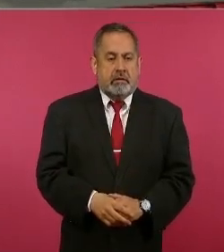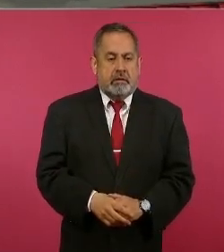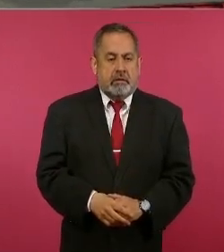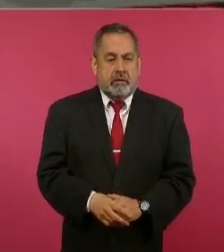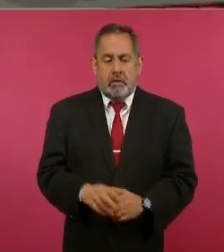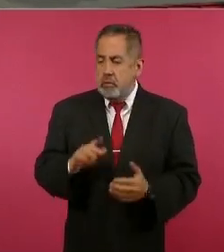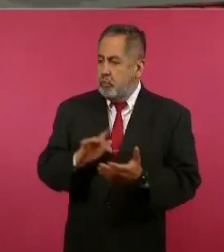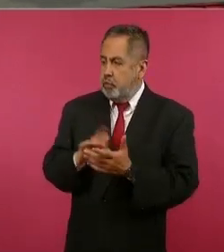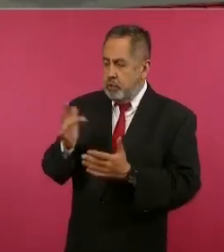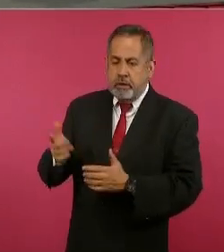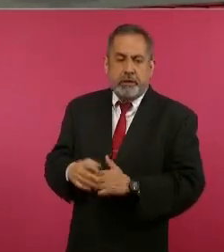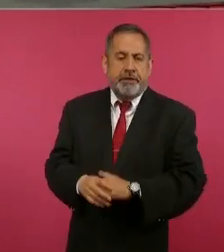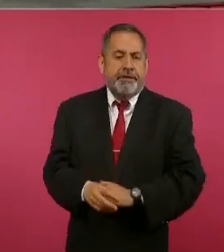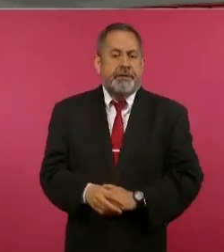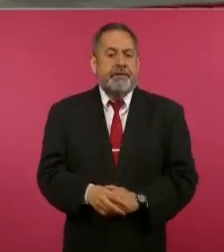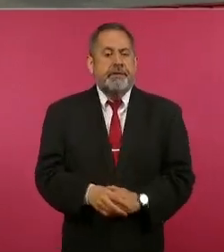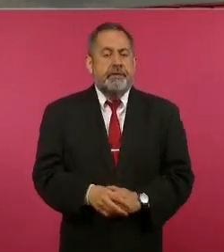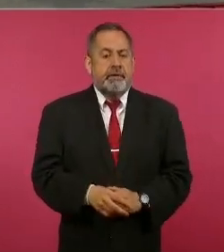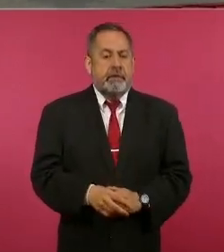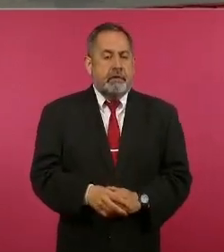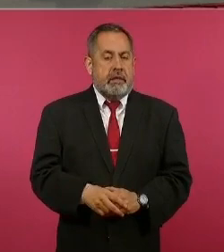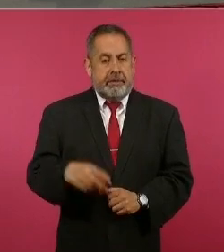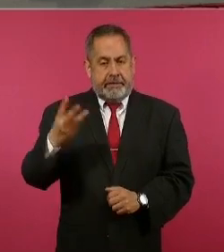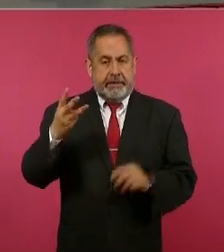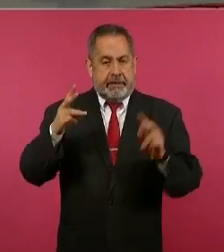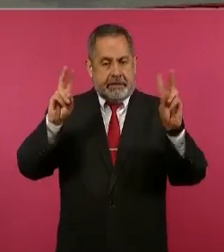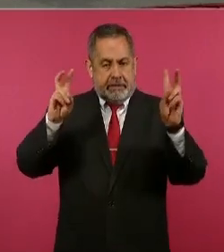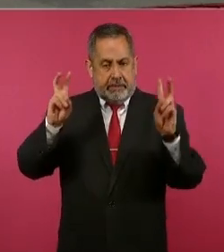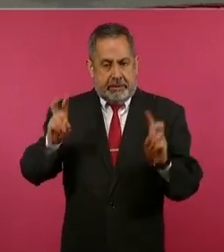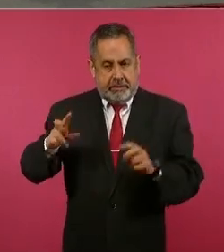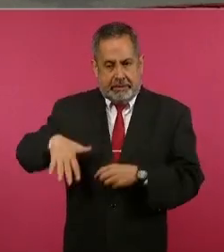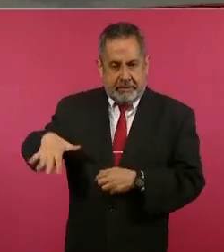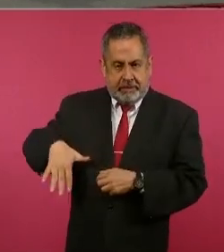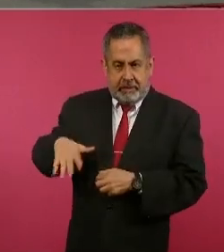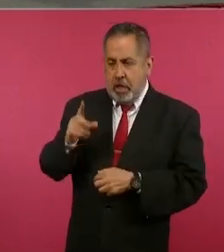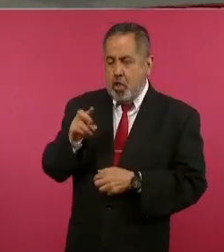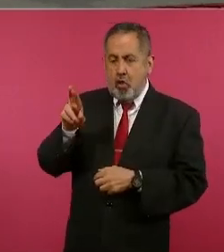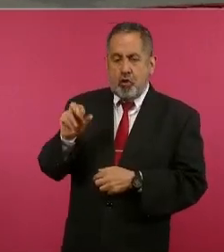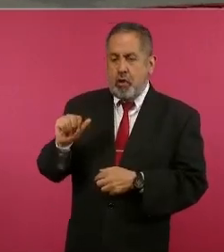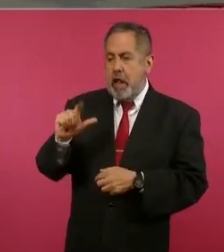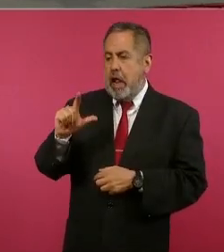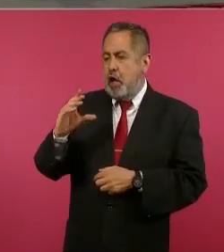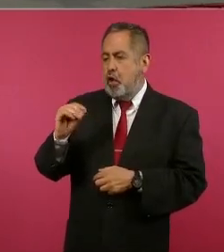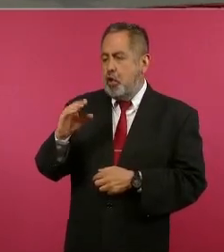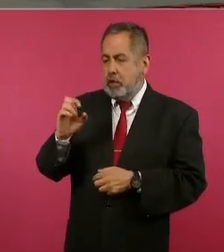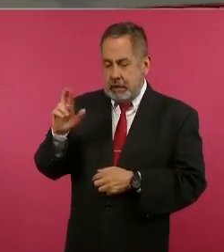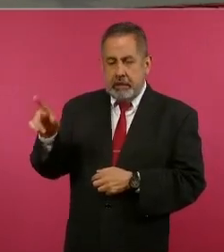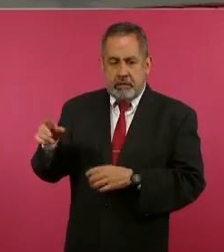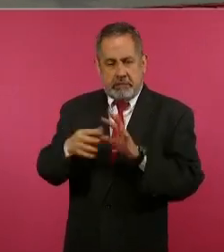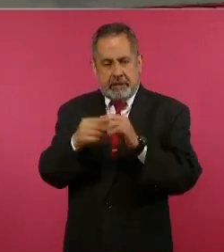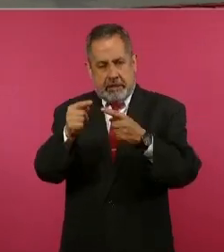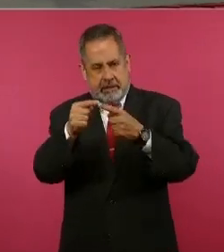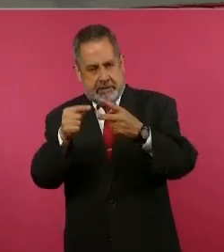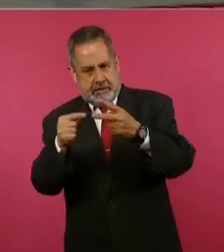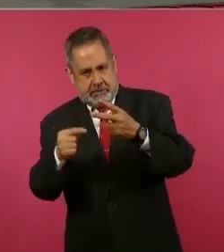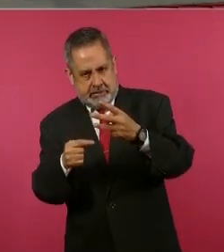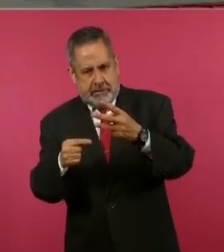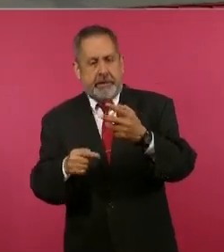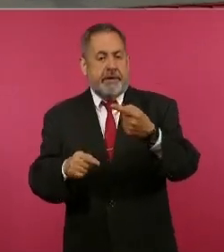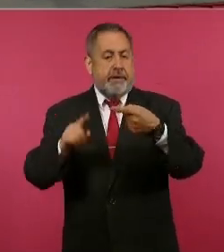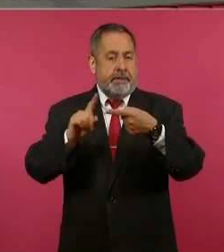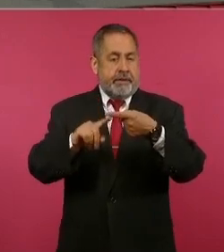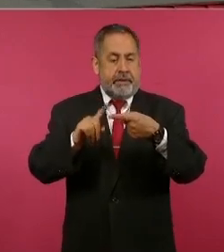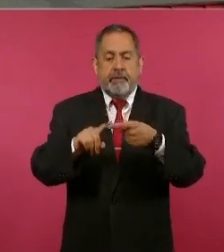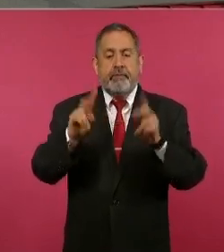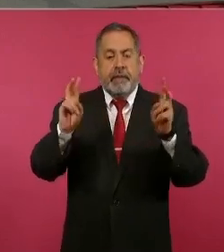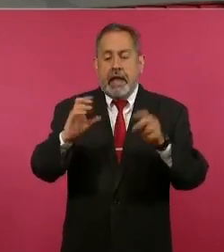Muchas gracias. Tenemos los tres temas que ha comentado el doctor Alcocer. El primero tiene que ver con La